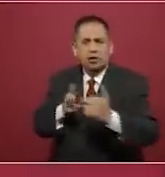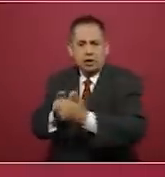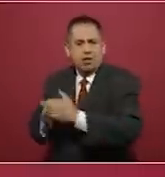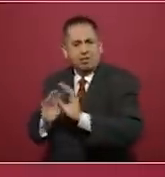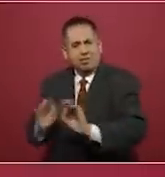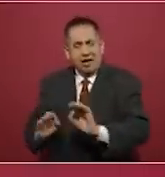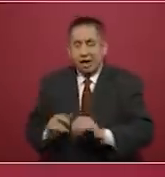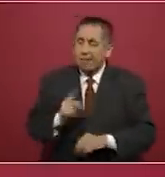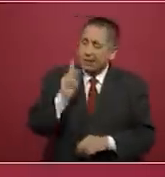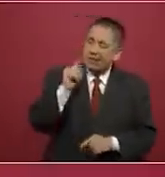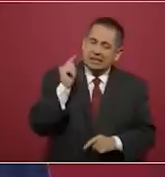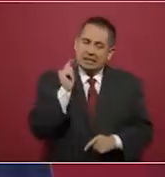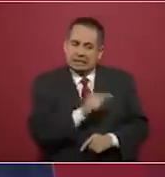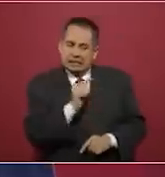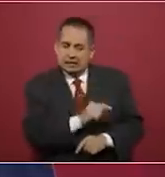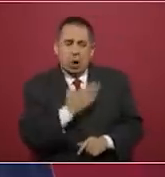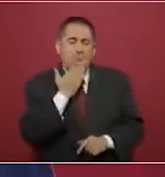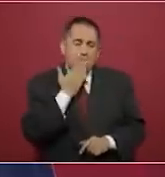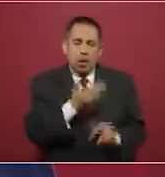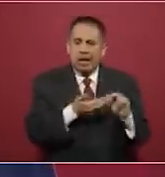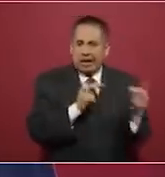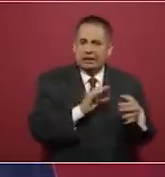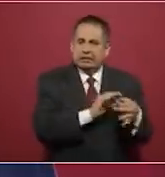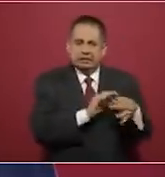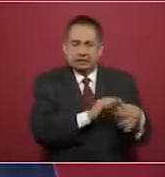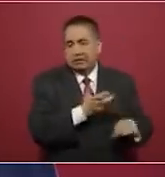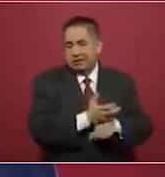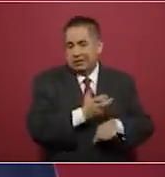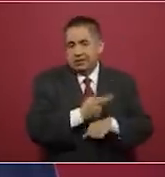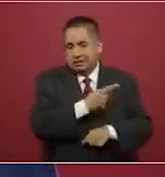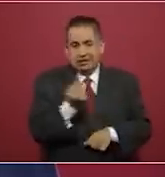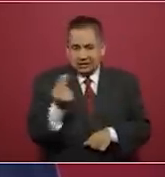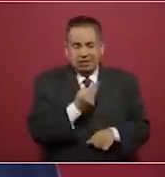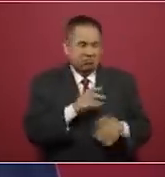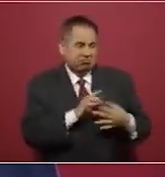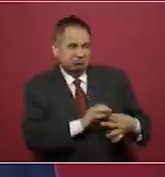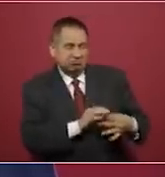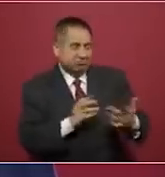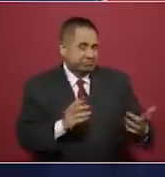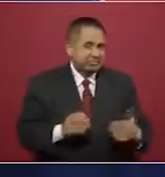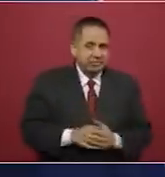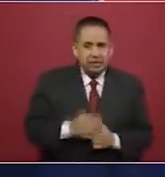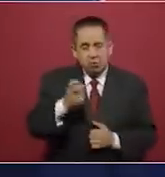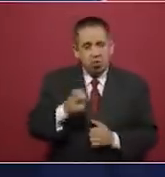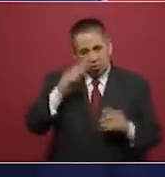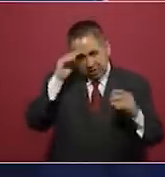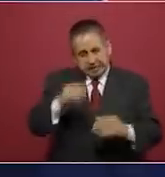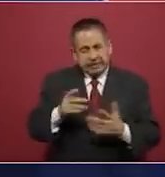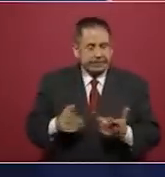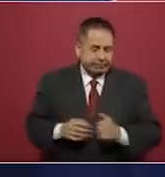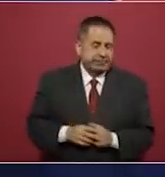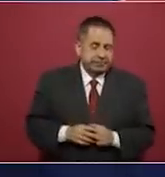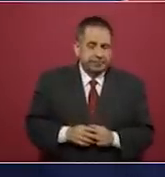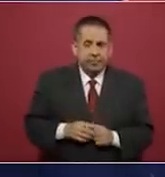mucho mantener buenas relaciones con el gobierno de eeuu por eso